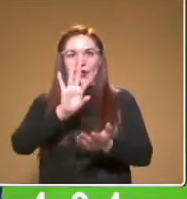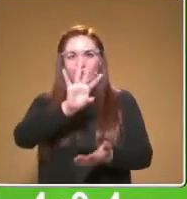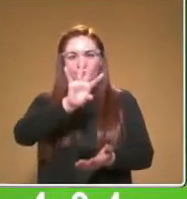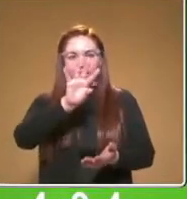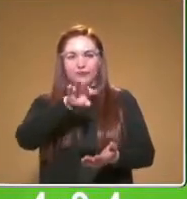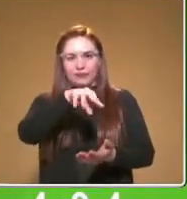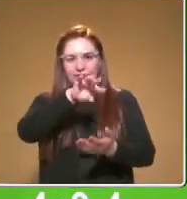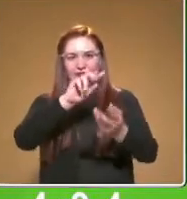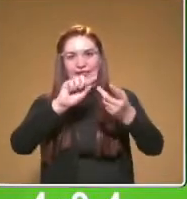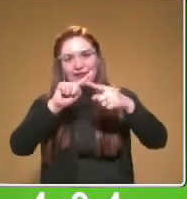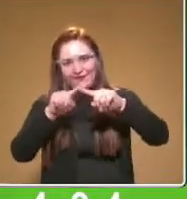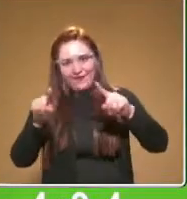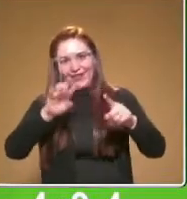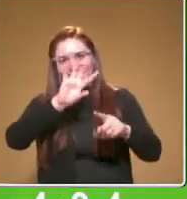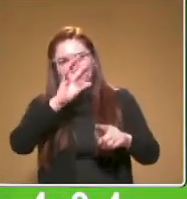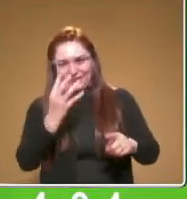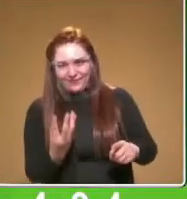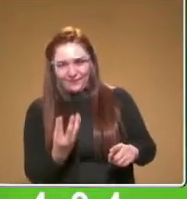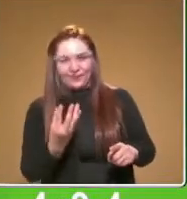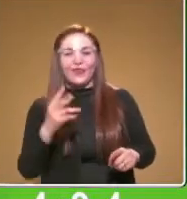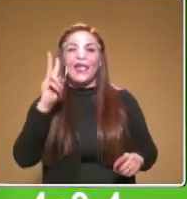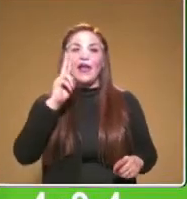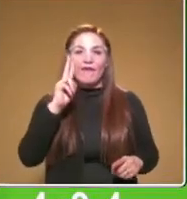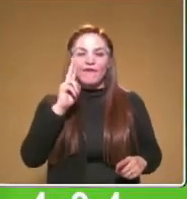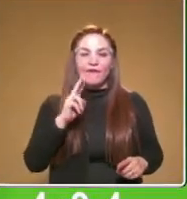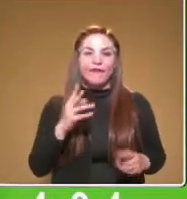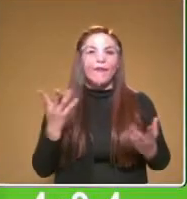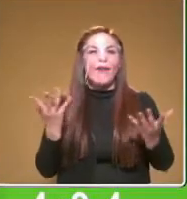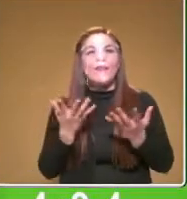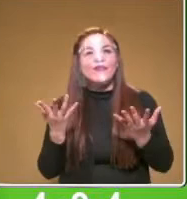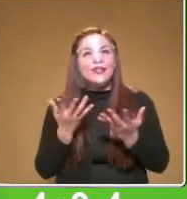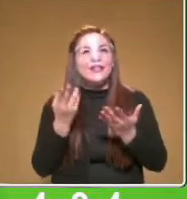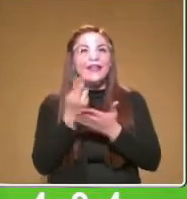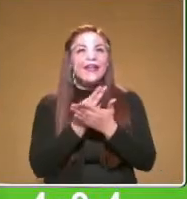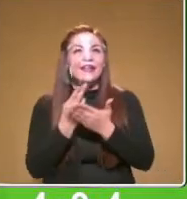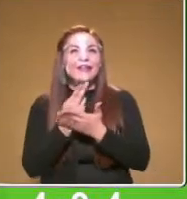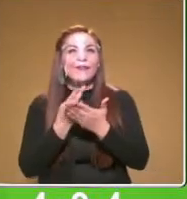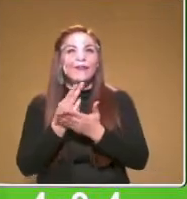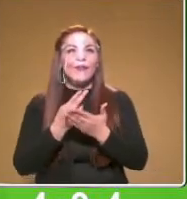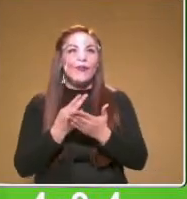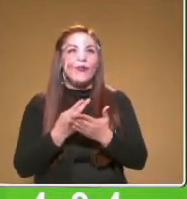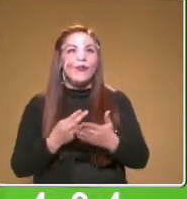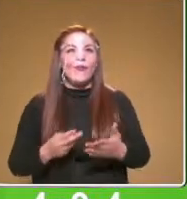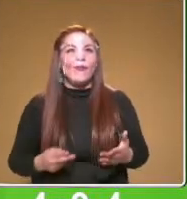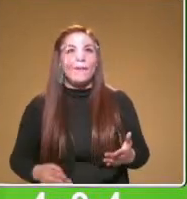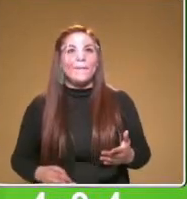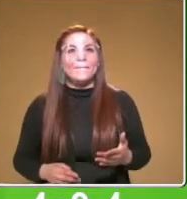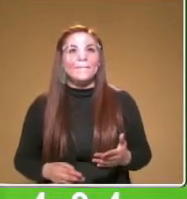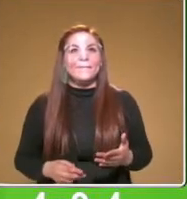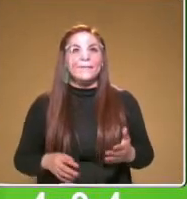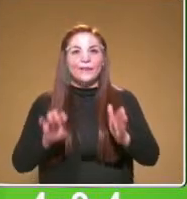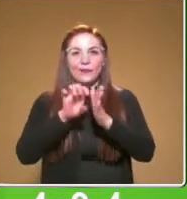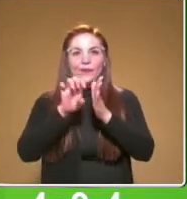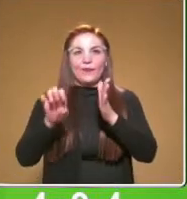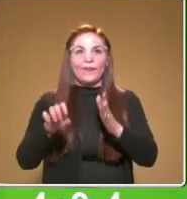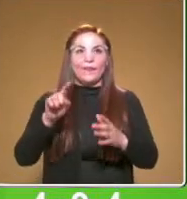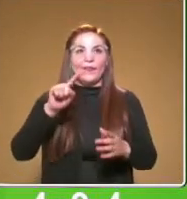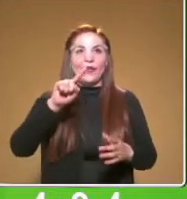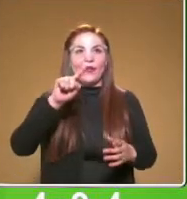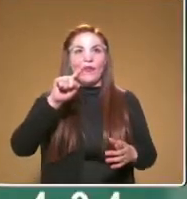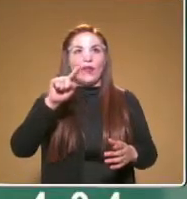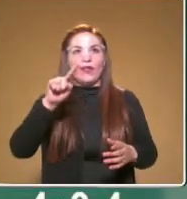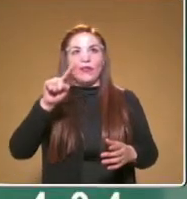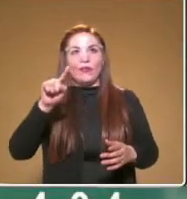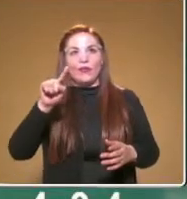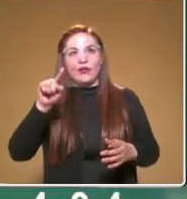hacemos ahí en el dibujo, o sea, si realmente ese monito hacemos que gire, ¿cómo quedaría? Pues, por ejemplo, si yo lo giro, lo voy girando, lo